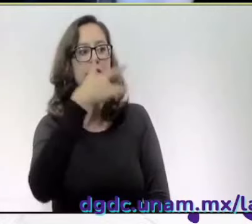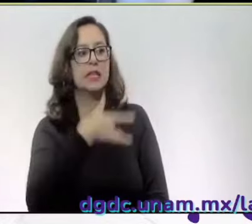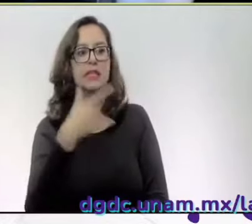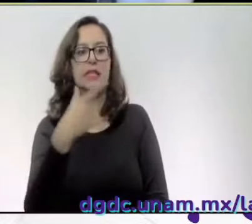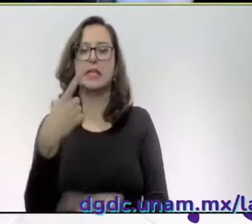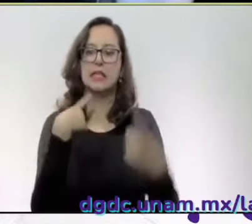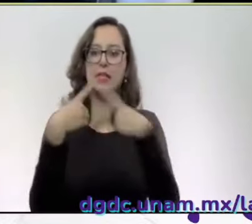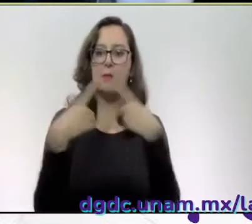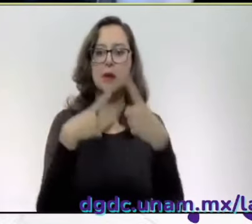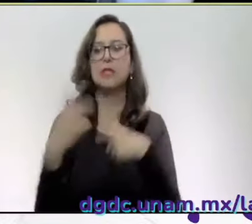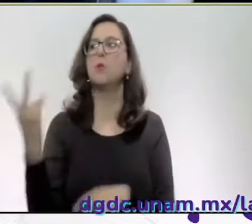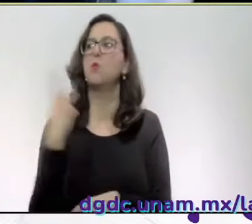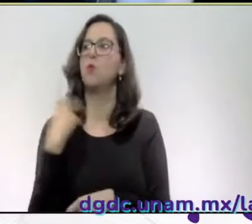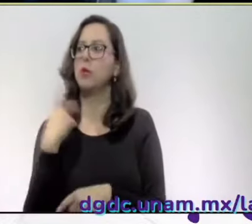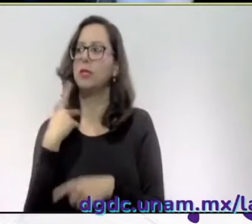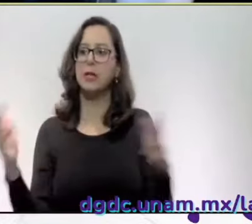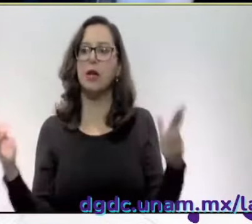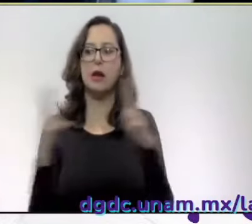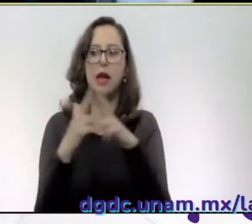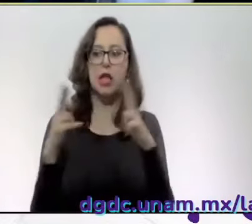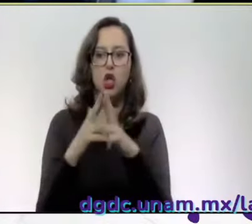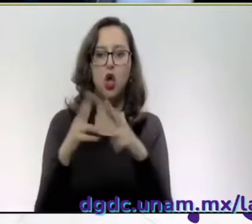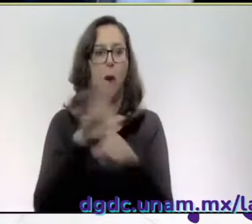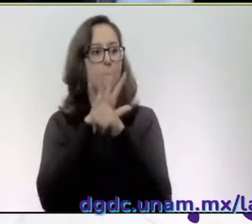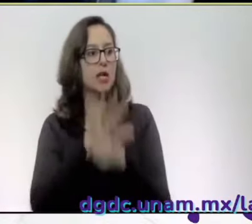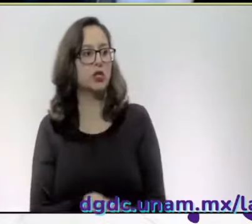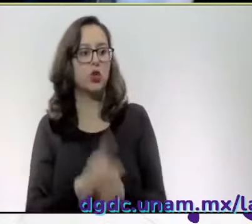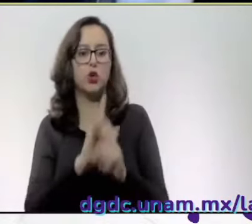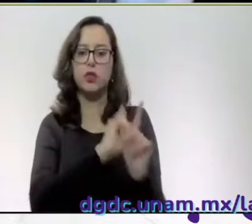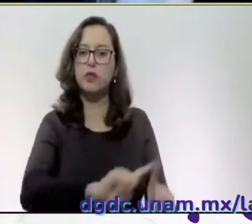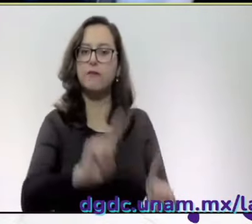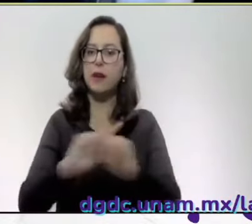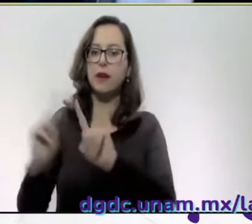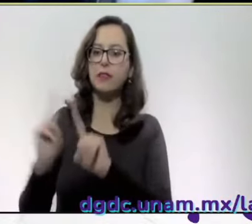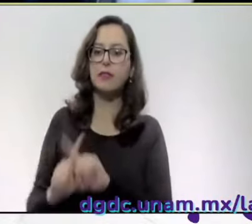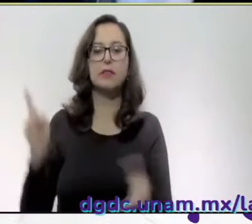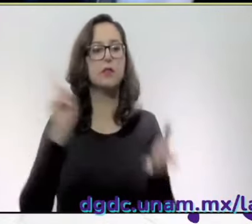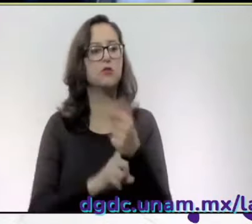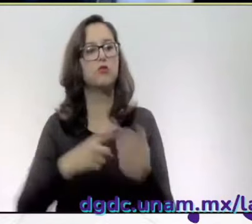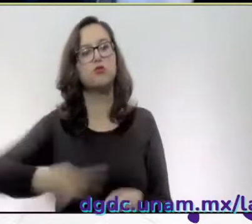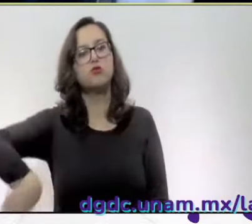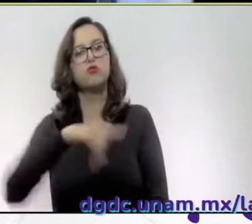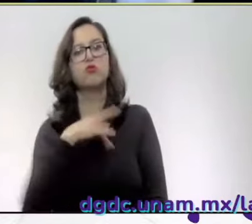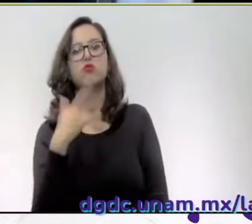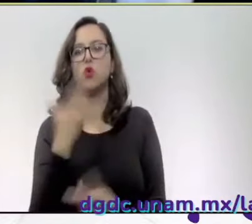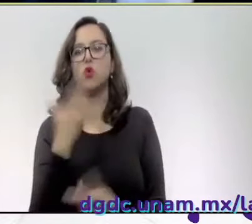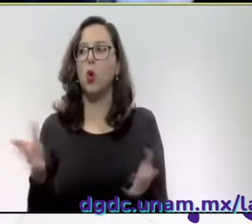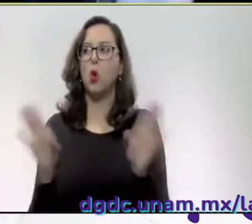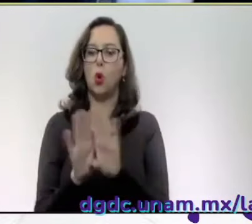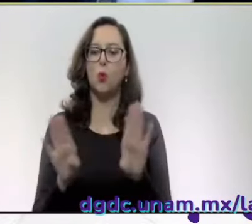políticos, religiosos, presiones de alguna forma estaban sucediendo en ese momento. Entonces,